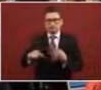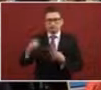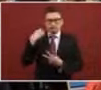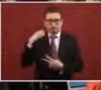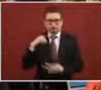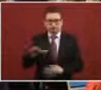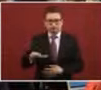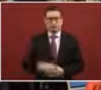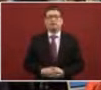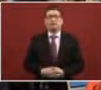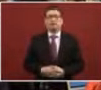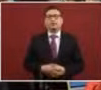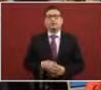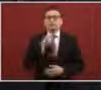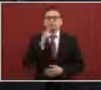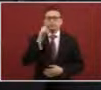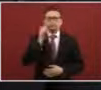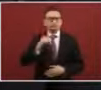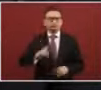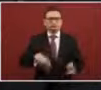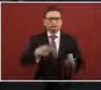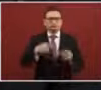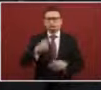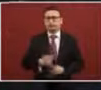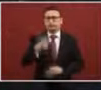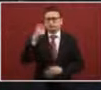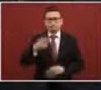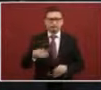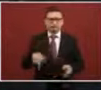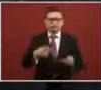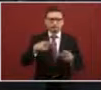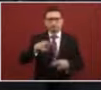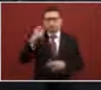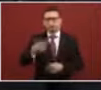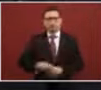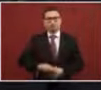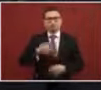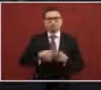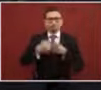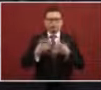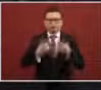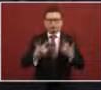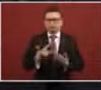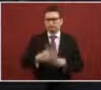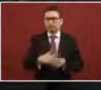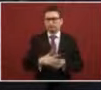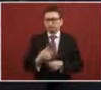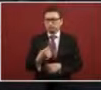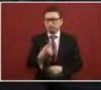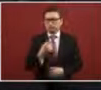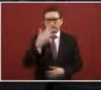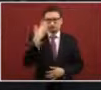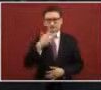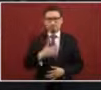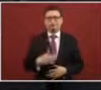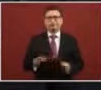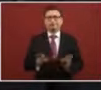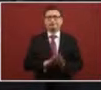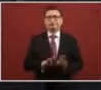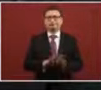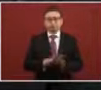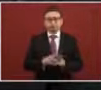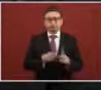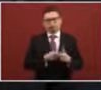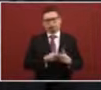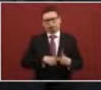El hecho de la subasta de ayer fue una subasta inédita, histórica, no nada más porque da formalmente el